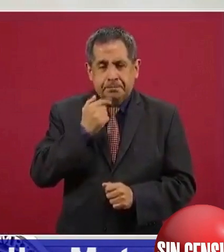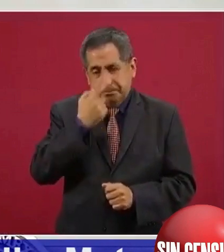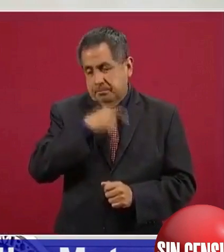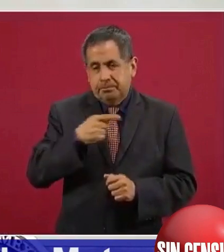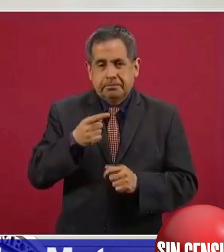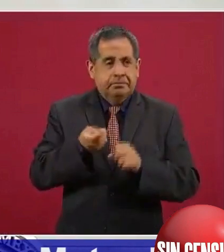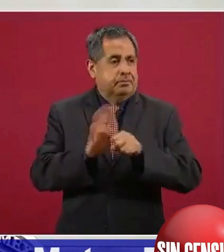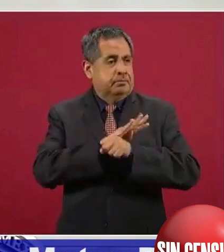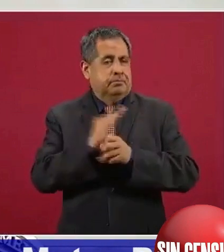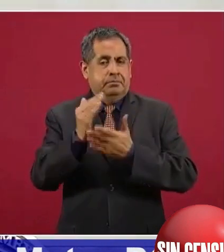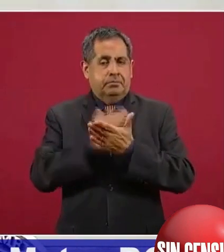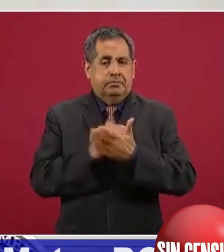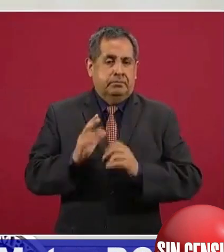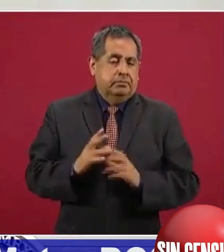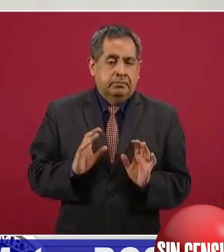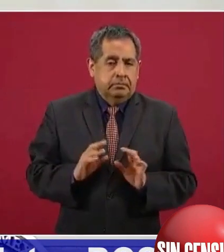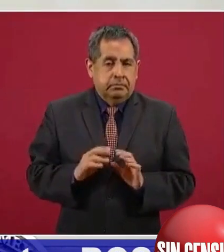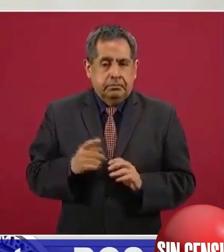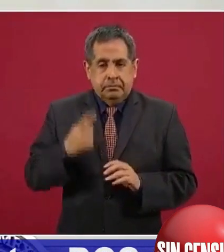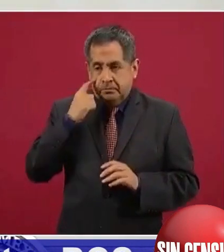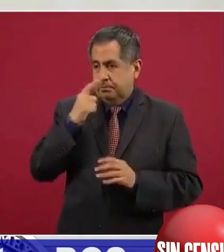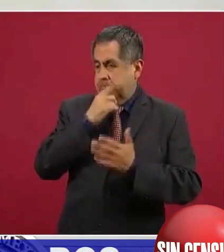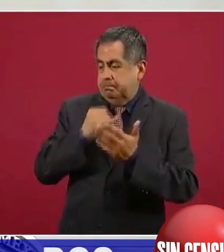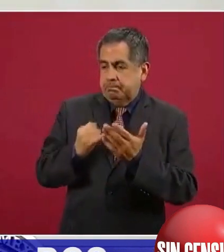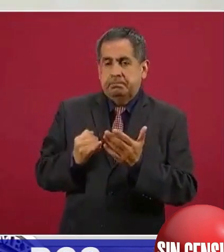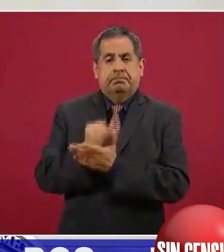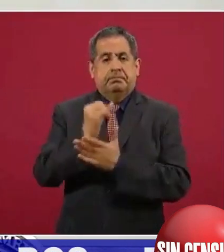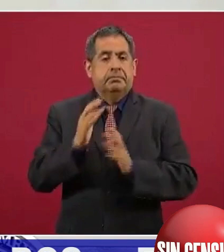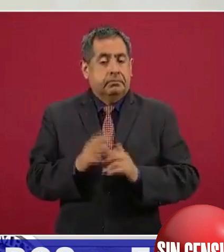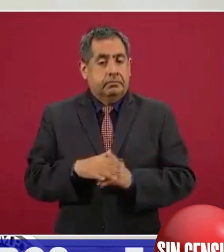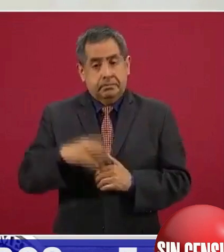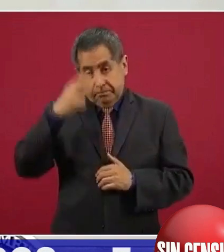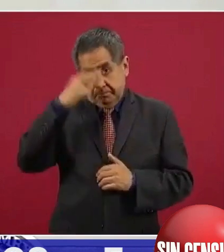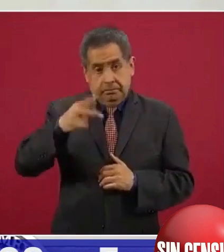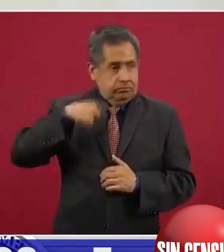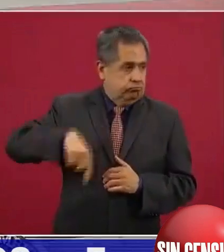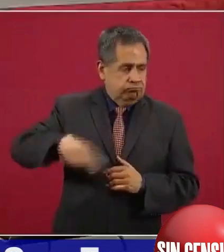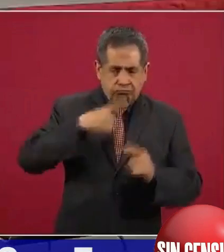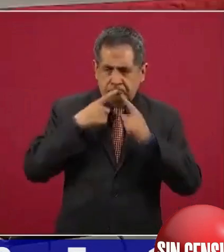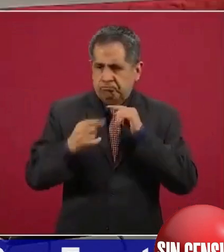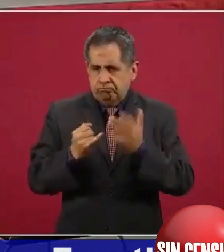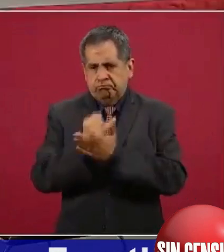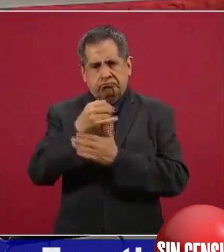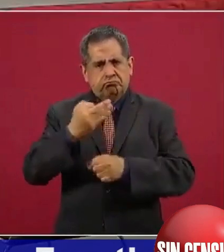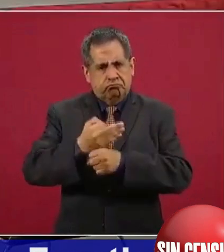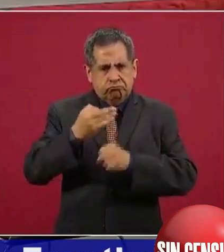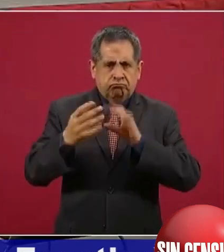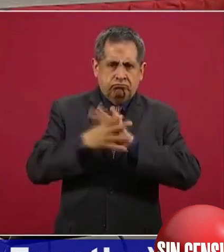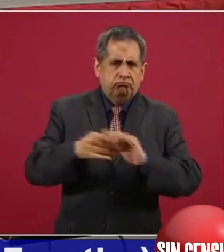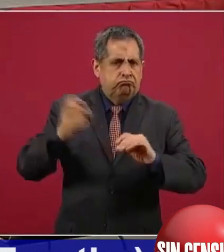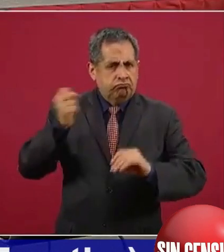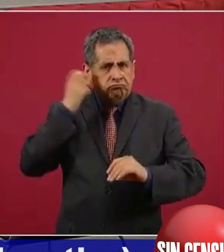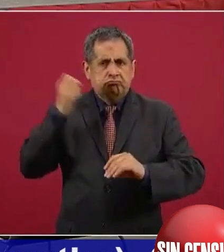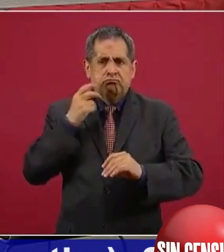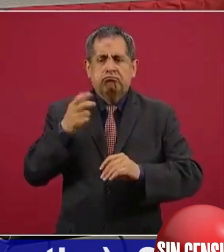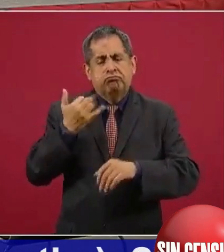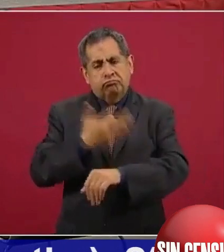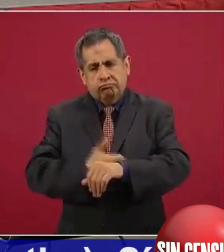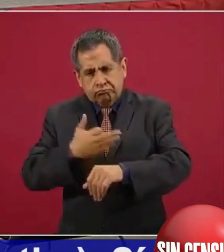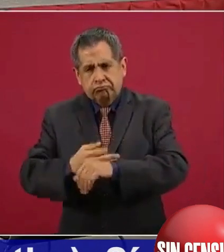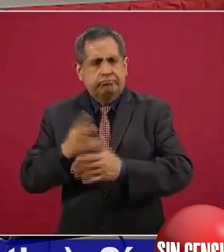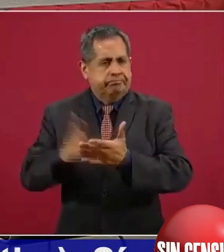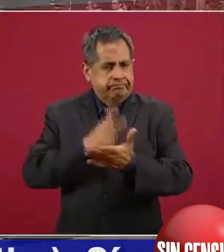epidemia. Eso fue una decisión, no es un accidente. En México decidimos, lo hemos comentado en esta conferencia y en la vespertina muchas